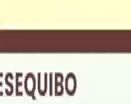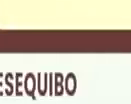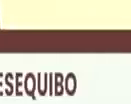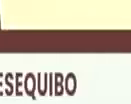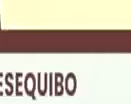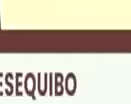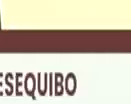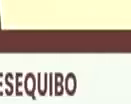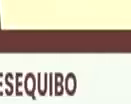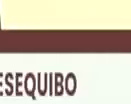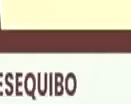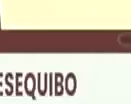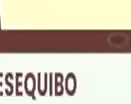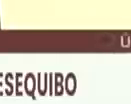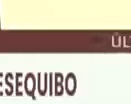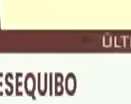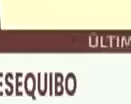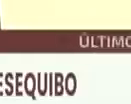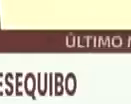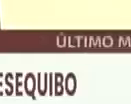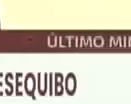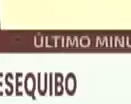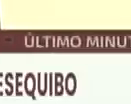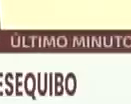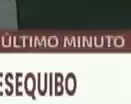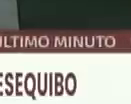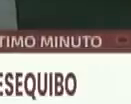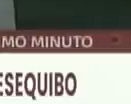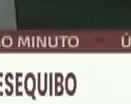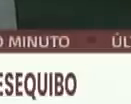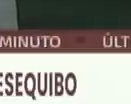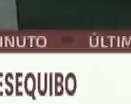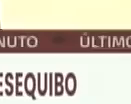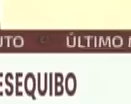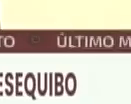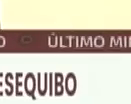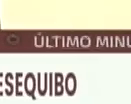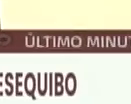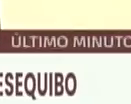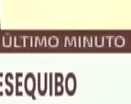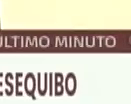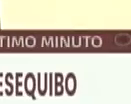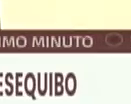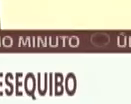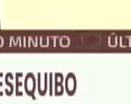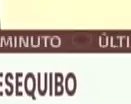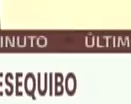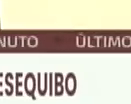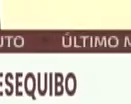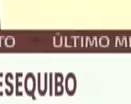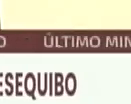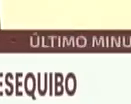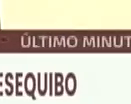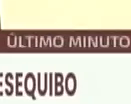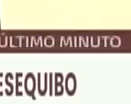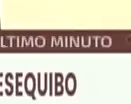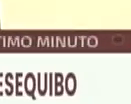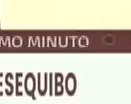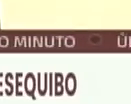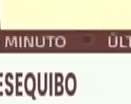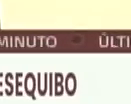estado analizando las actuaciones del gobierno de Guyana a